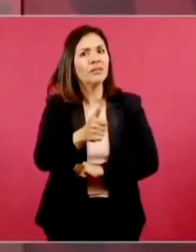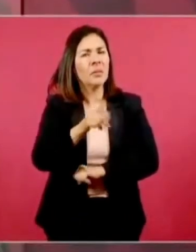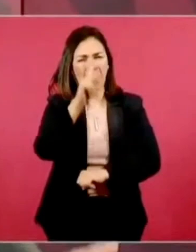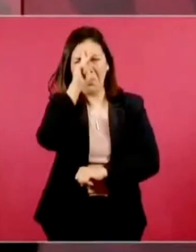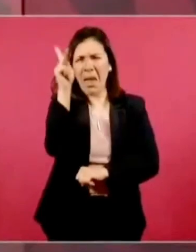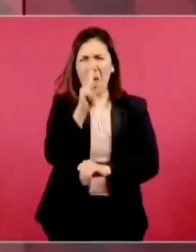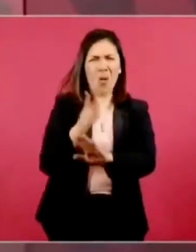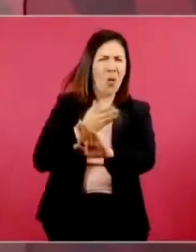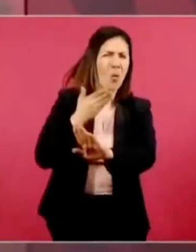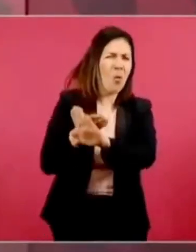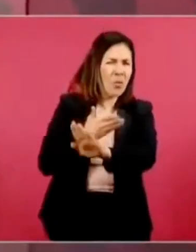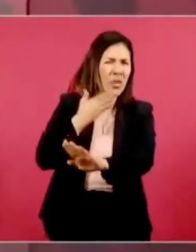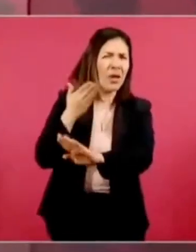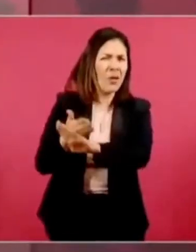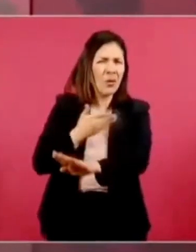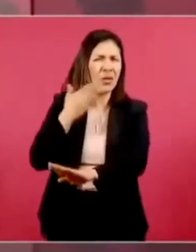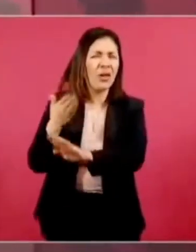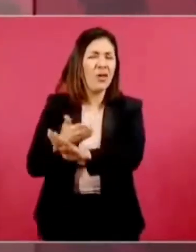todo era en contra,